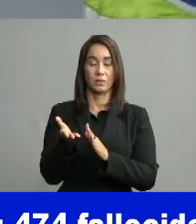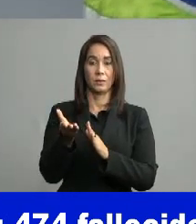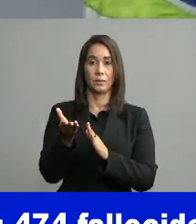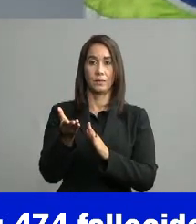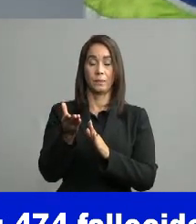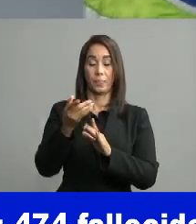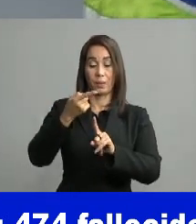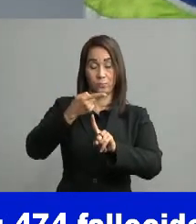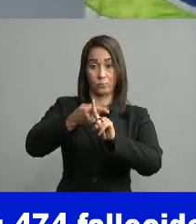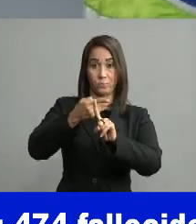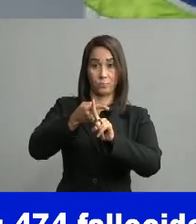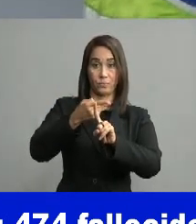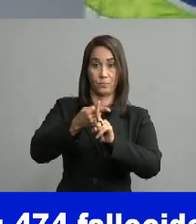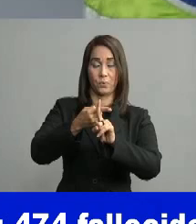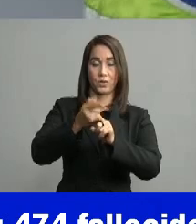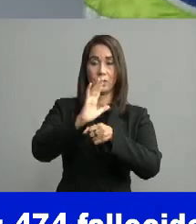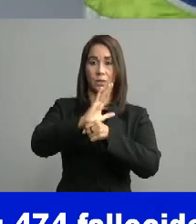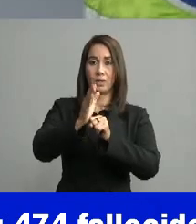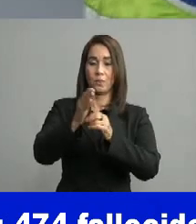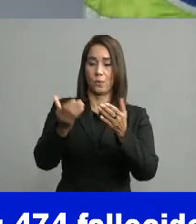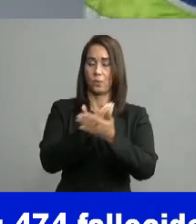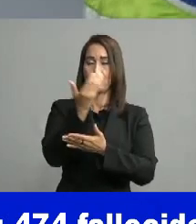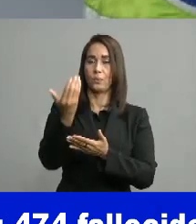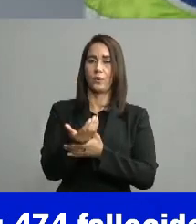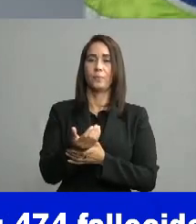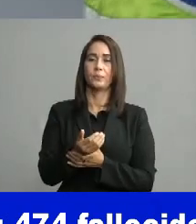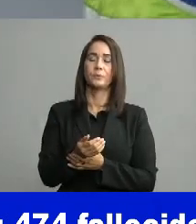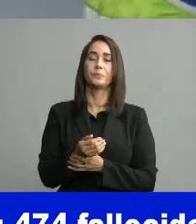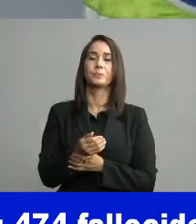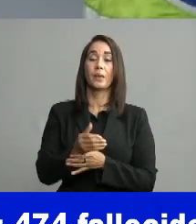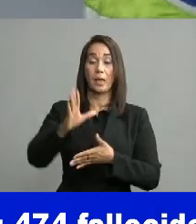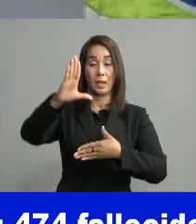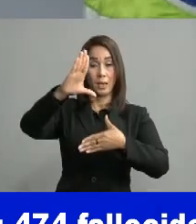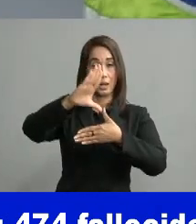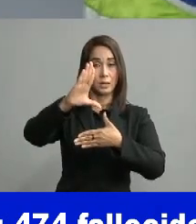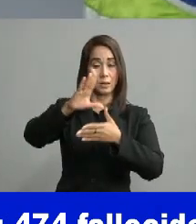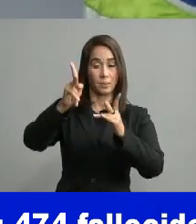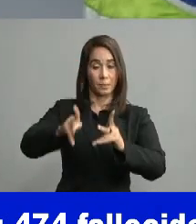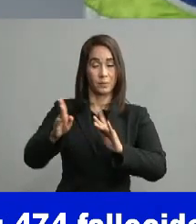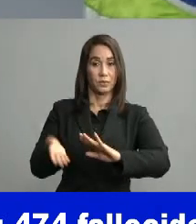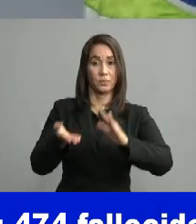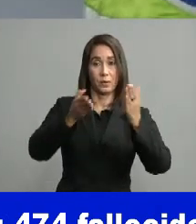Perdón, casos nuevos. Y el total de defunciones en las Américas,